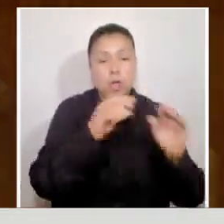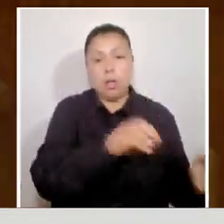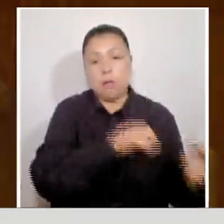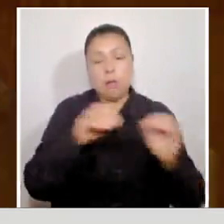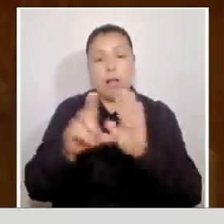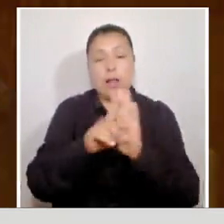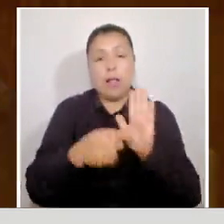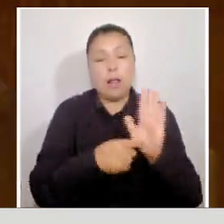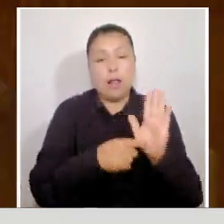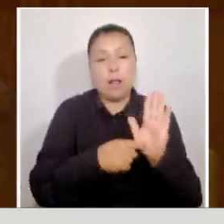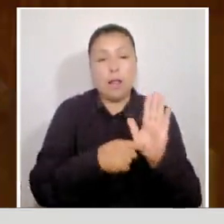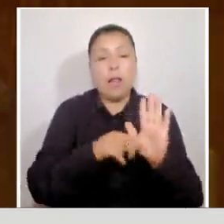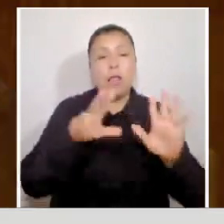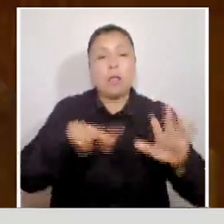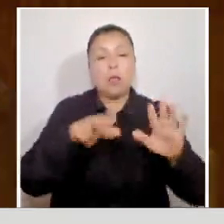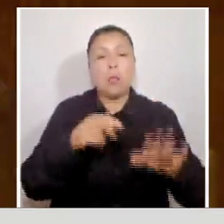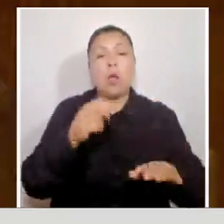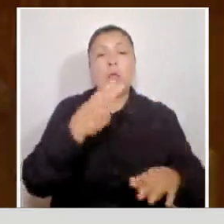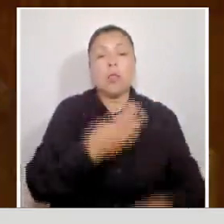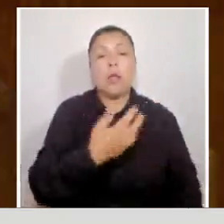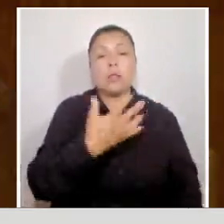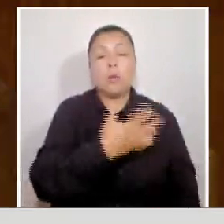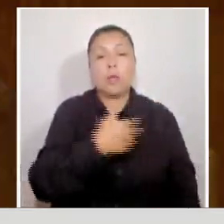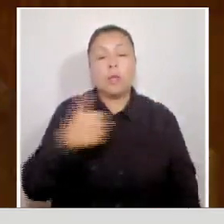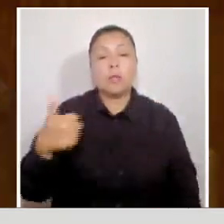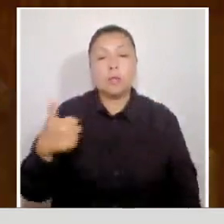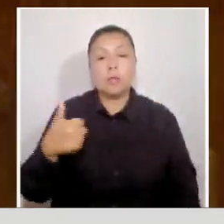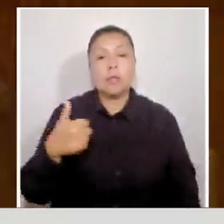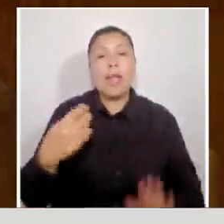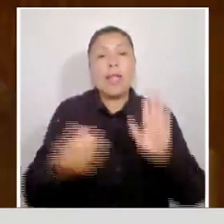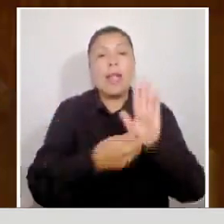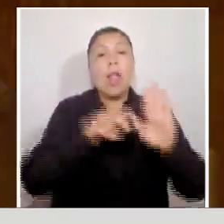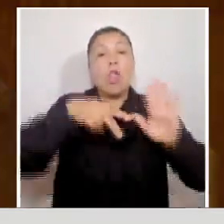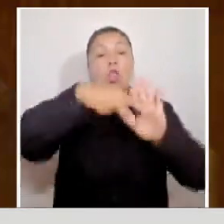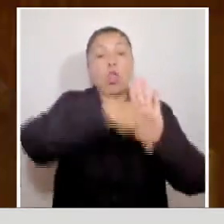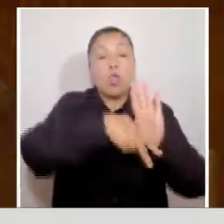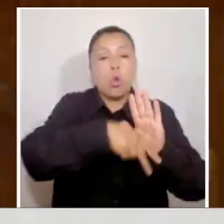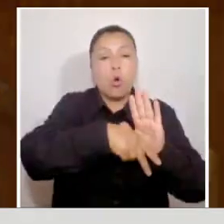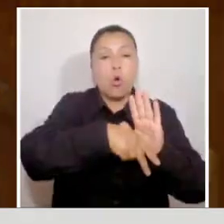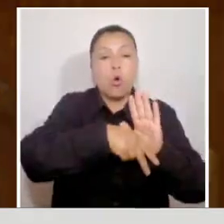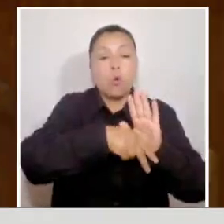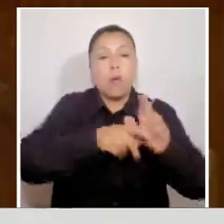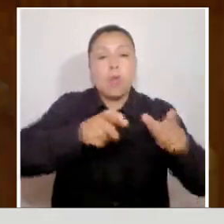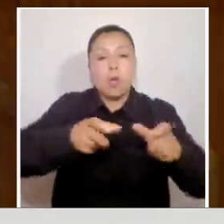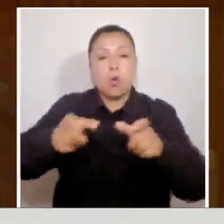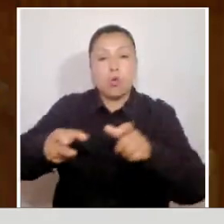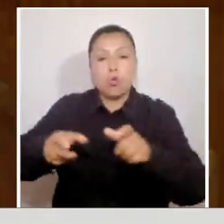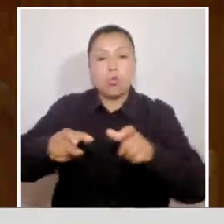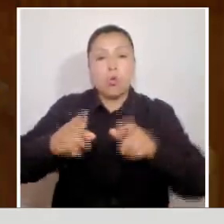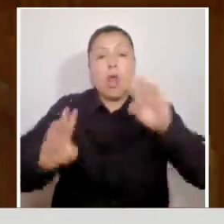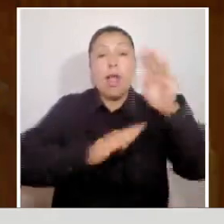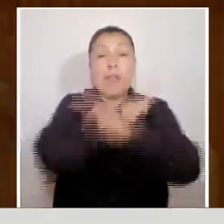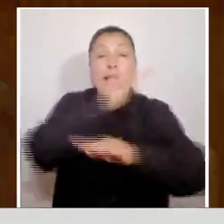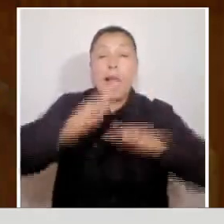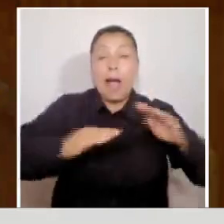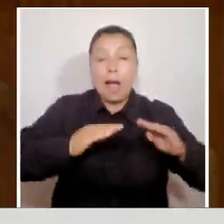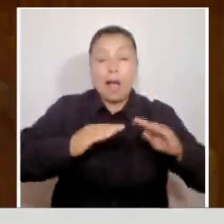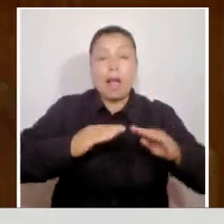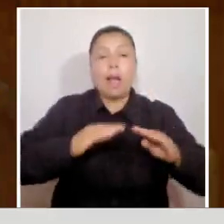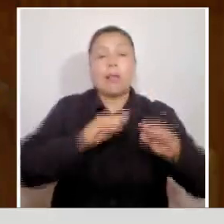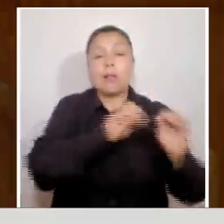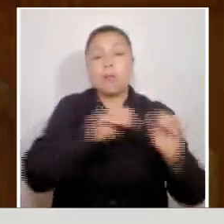número 18356 que establece normas sobre control de las artes marciales y deroga la